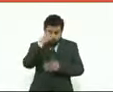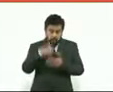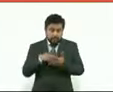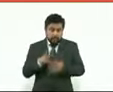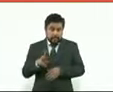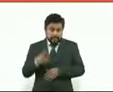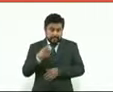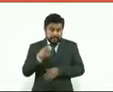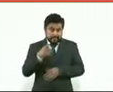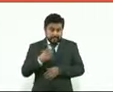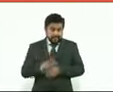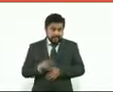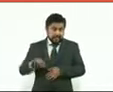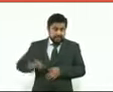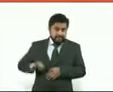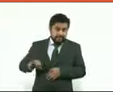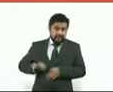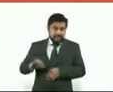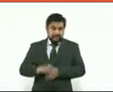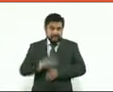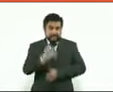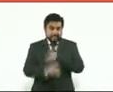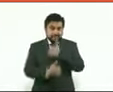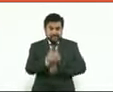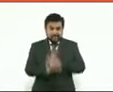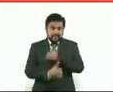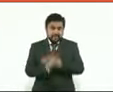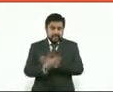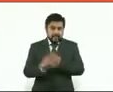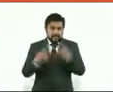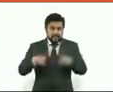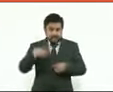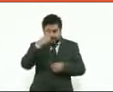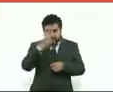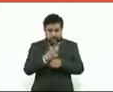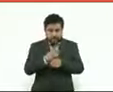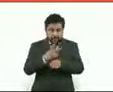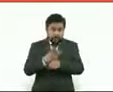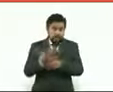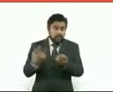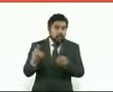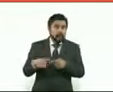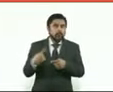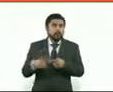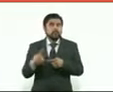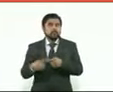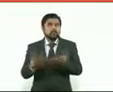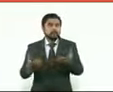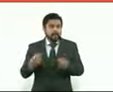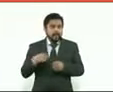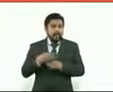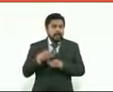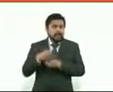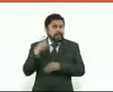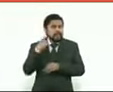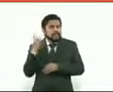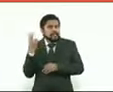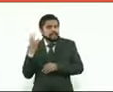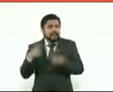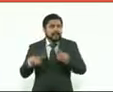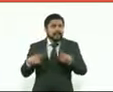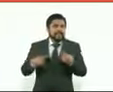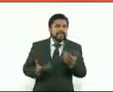cierre en la rama varonil por ese primer lugar. Y se escucha los gritos de ánimo de la